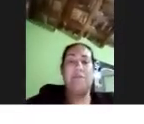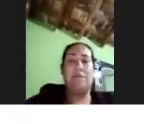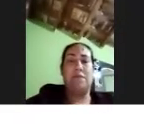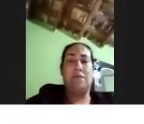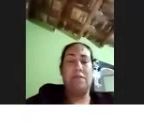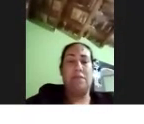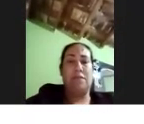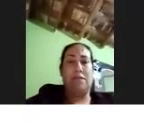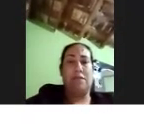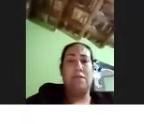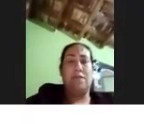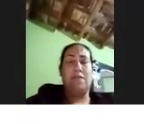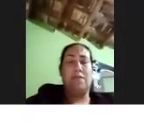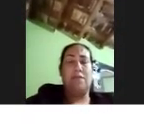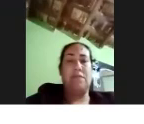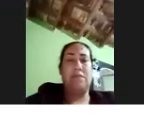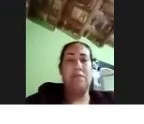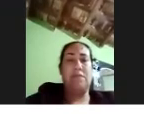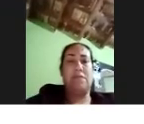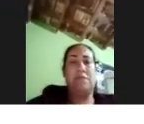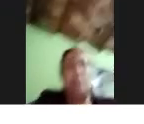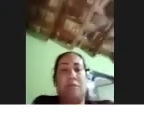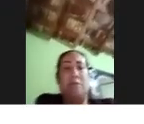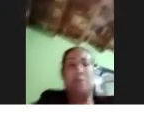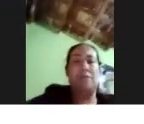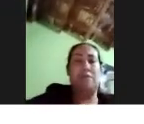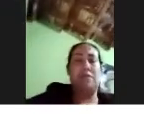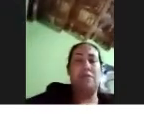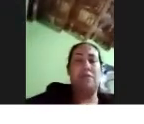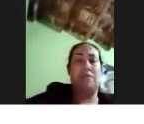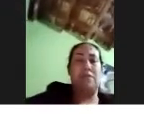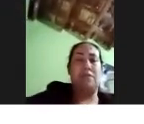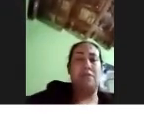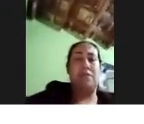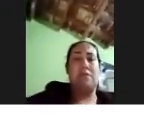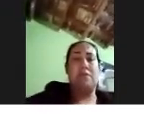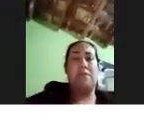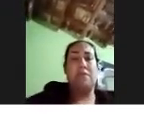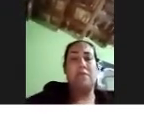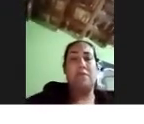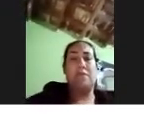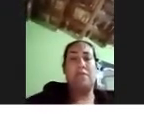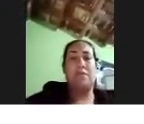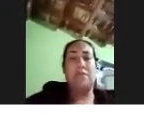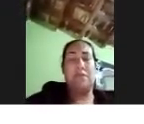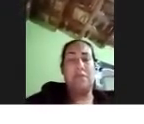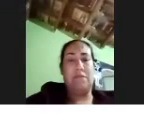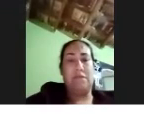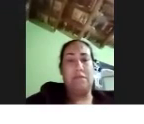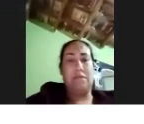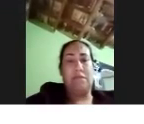hablar, piensa que sus problemas no tienen solución y hablar puede ayudar. Otro mito es: quienes hablan de suicidio